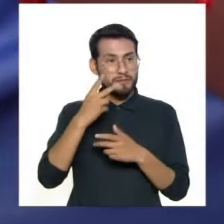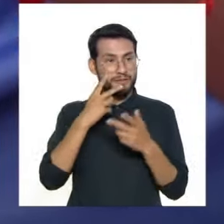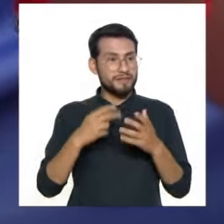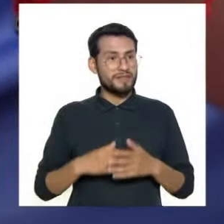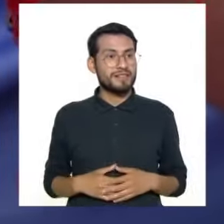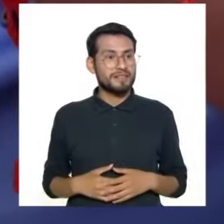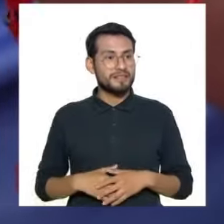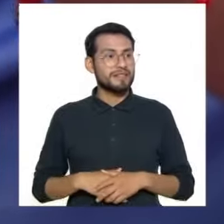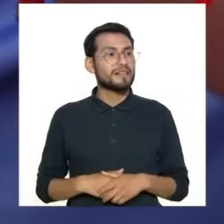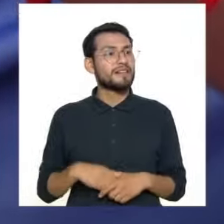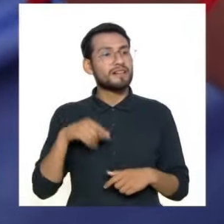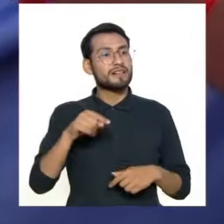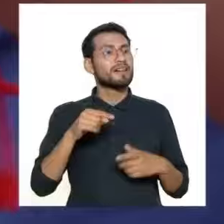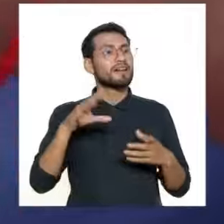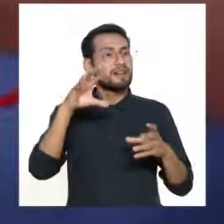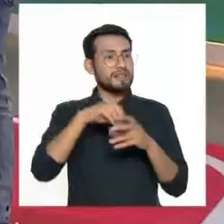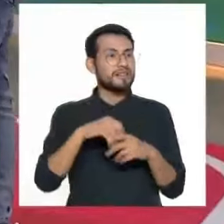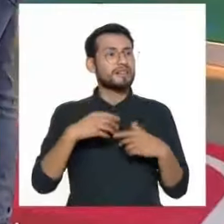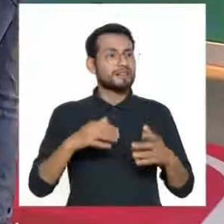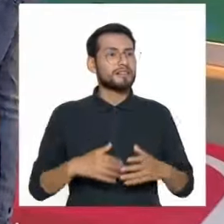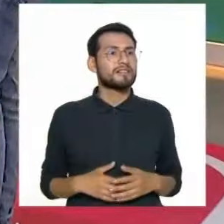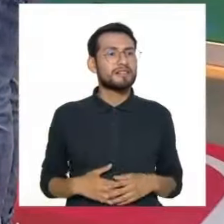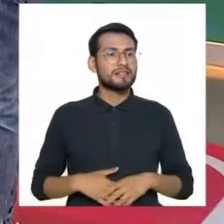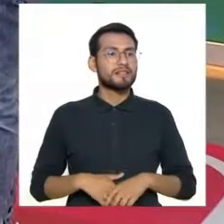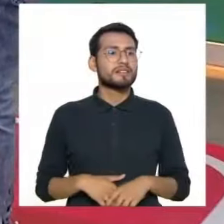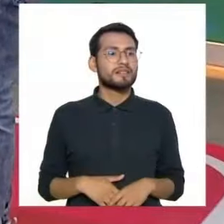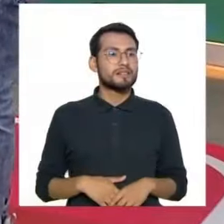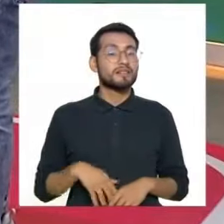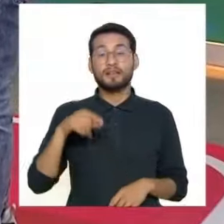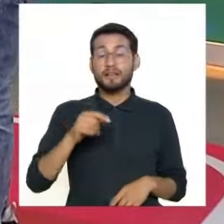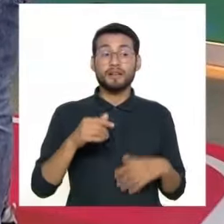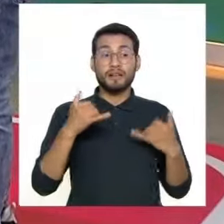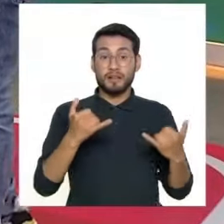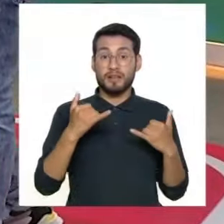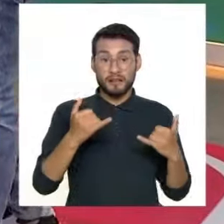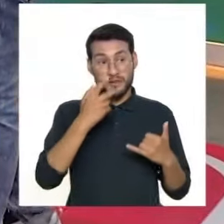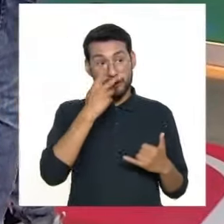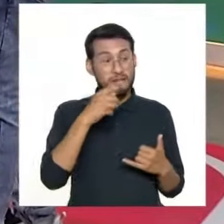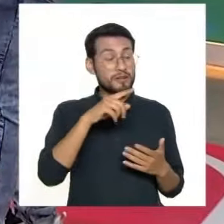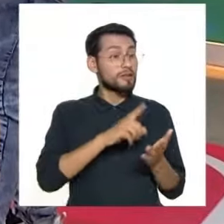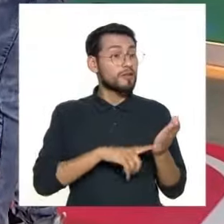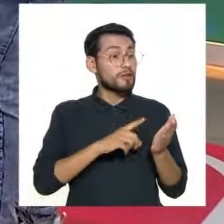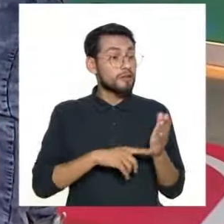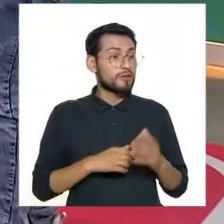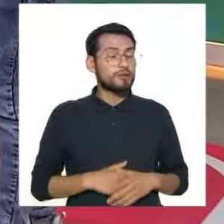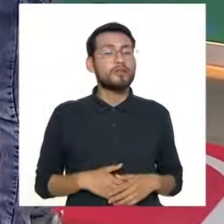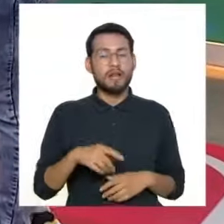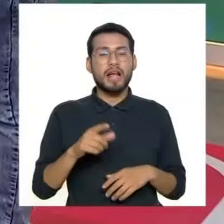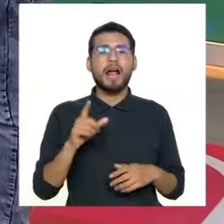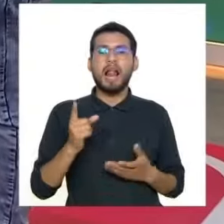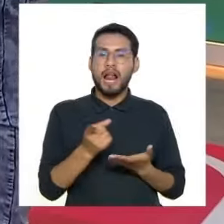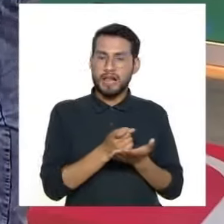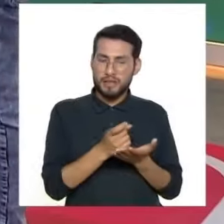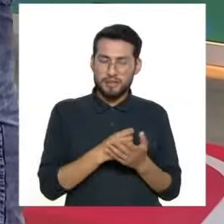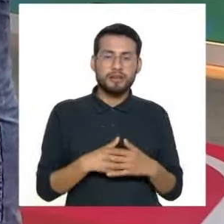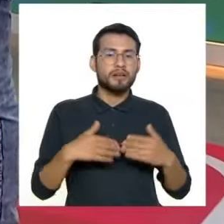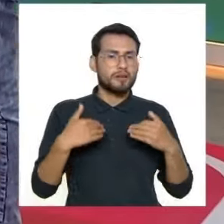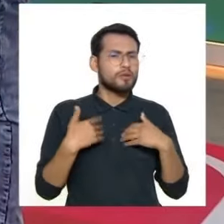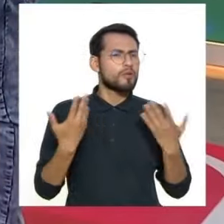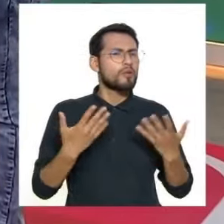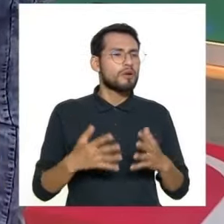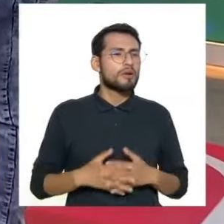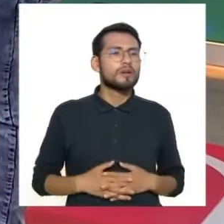productos este producto que justamente el producto que acabas de consumir Úrsula es un producto de langostino langostino que